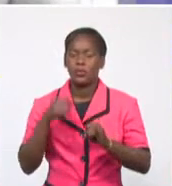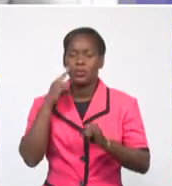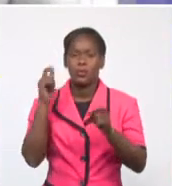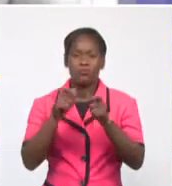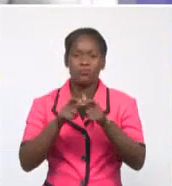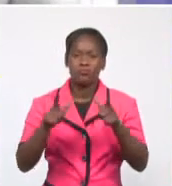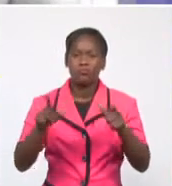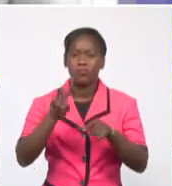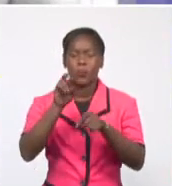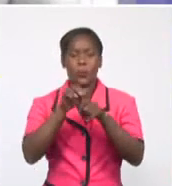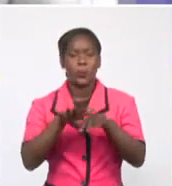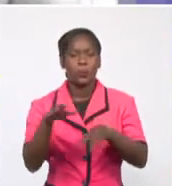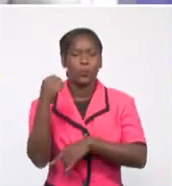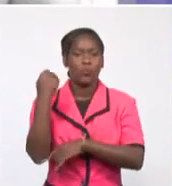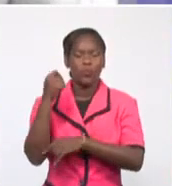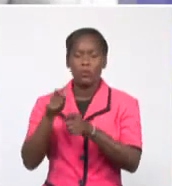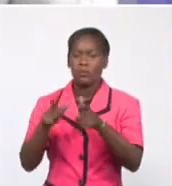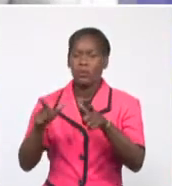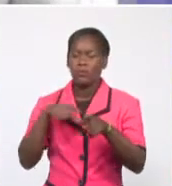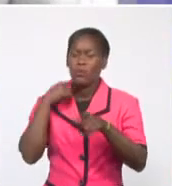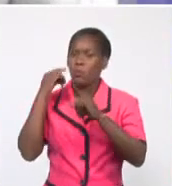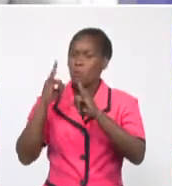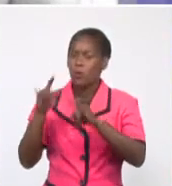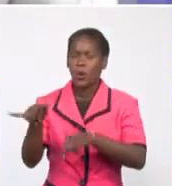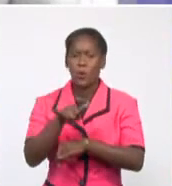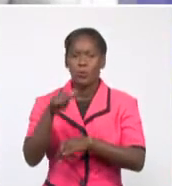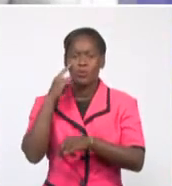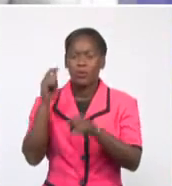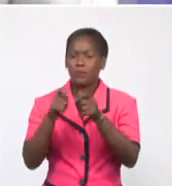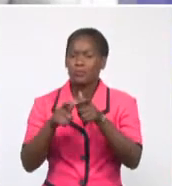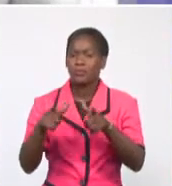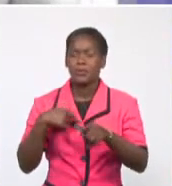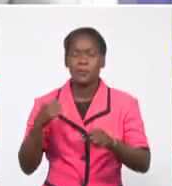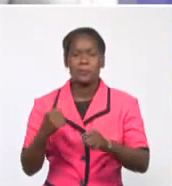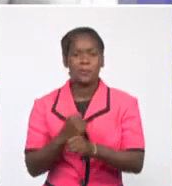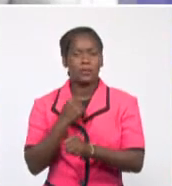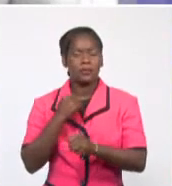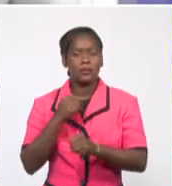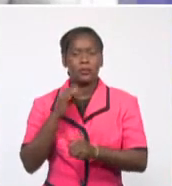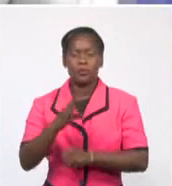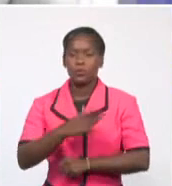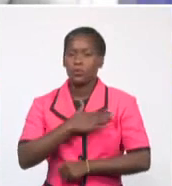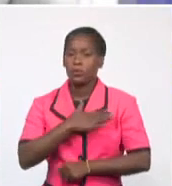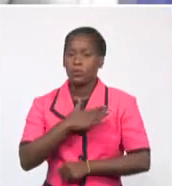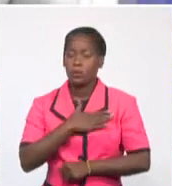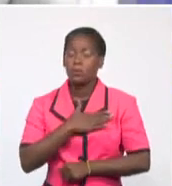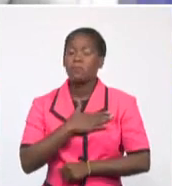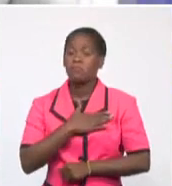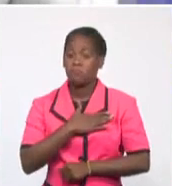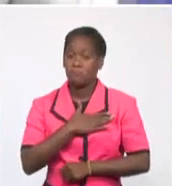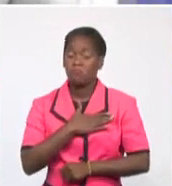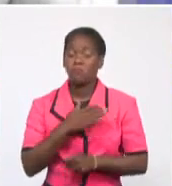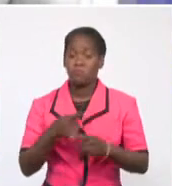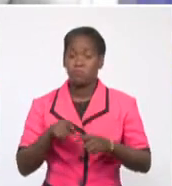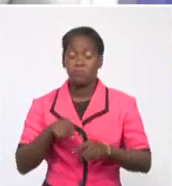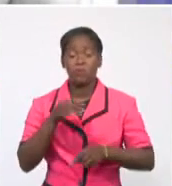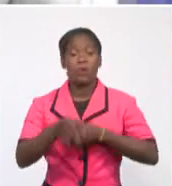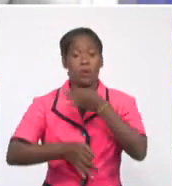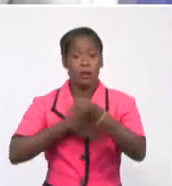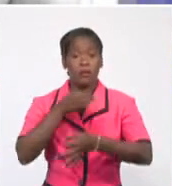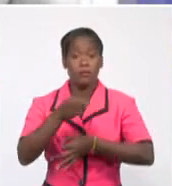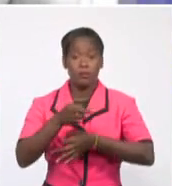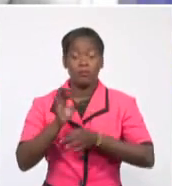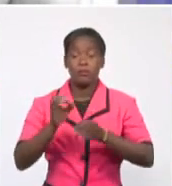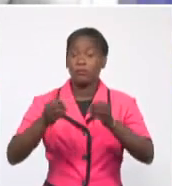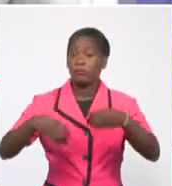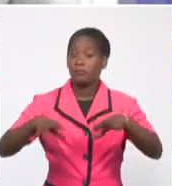COVID-19, crece también el número de fallecidos en cada nueva jornada. Ha sido el análisis sobre la situación